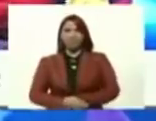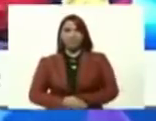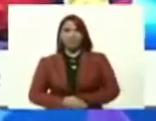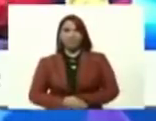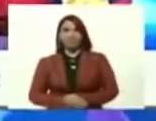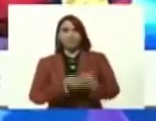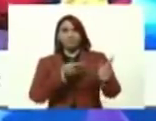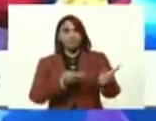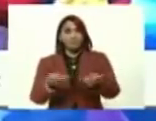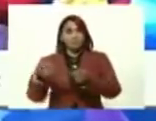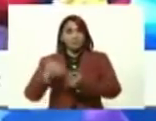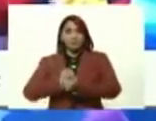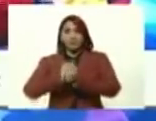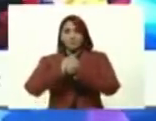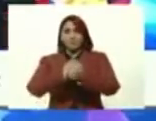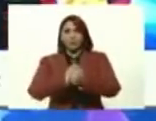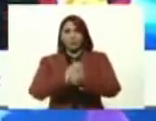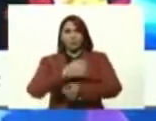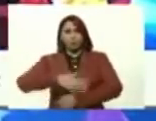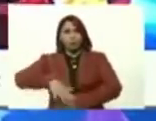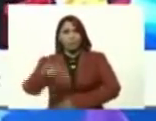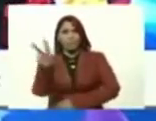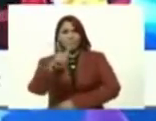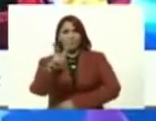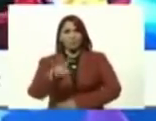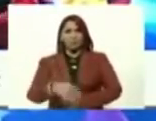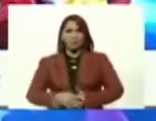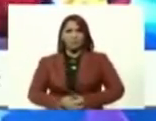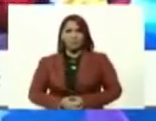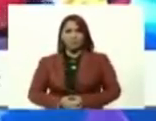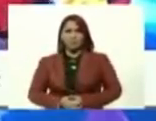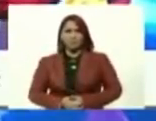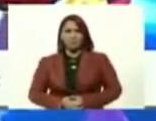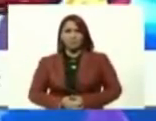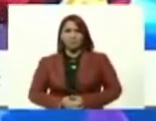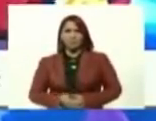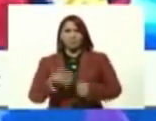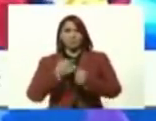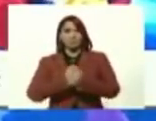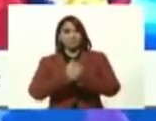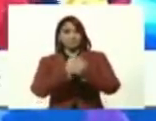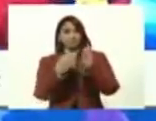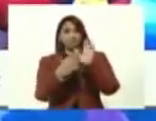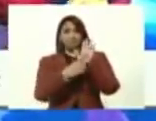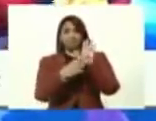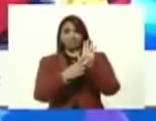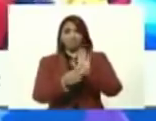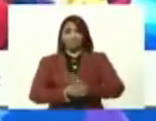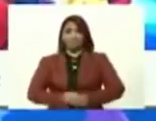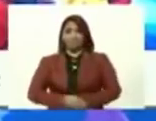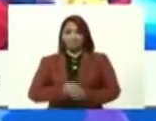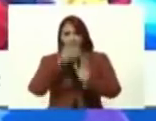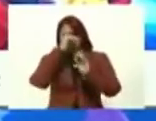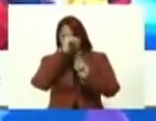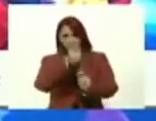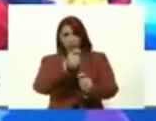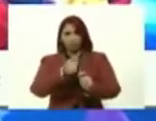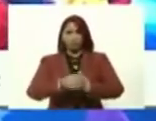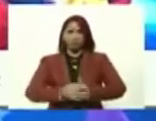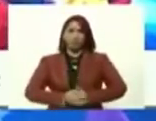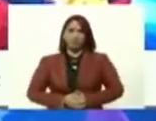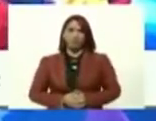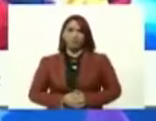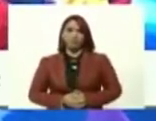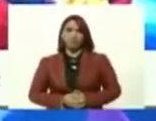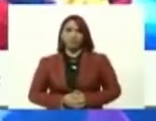con mucho amor todo un país. Con amor verdadero, con reconocimiento.